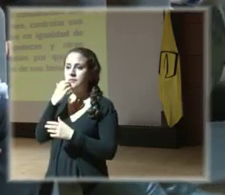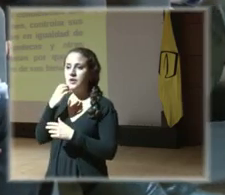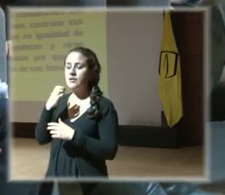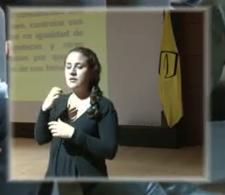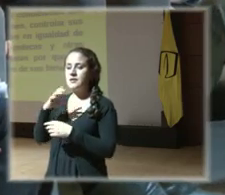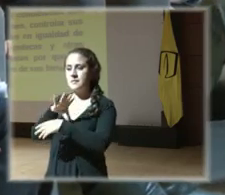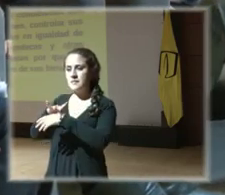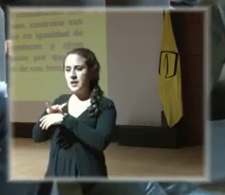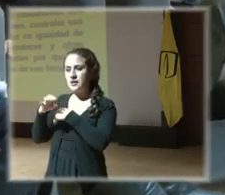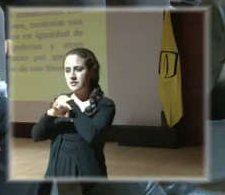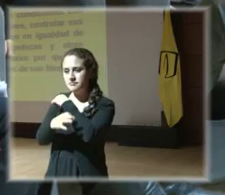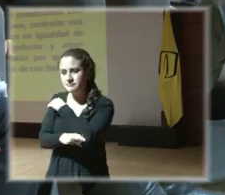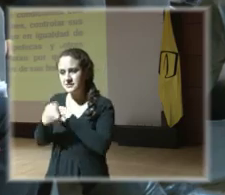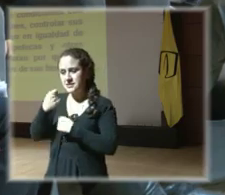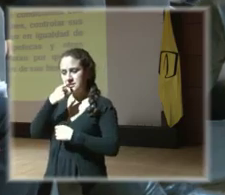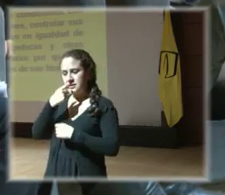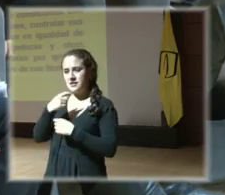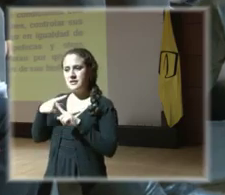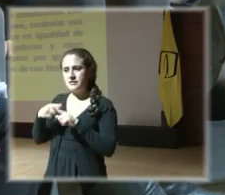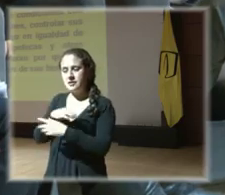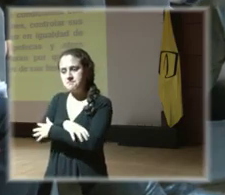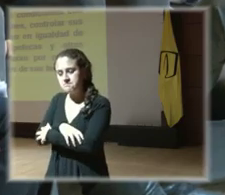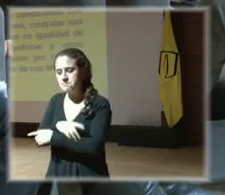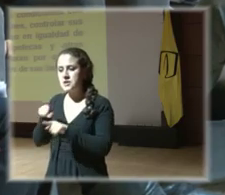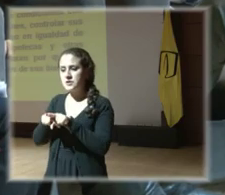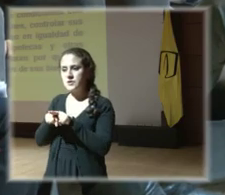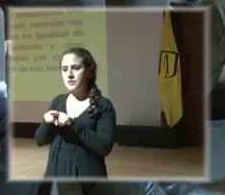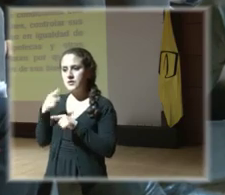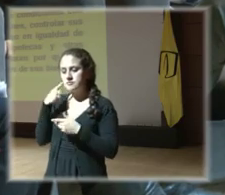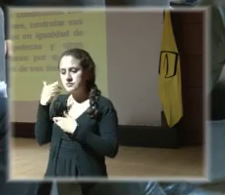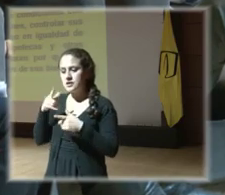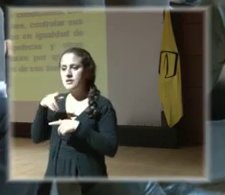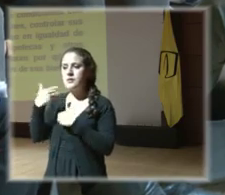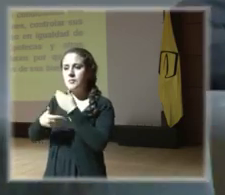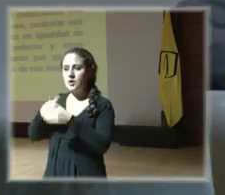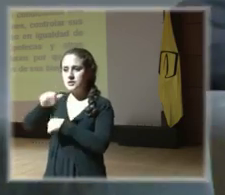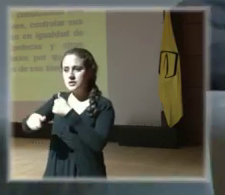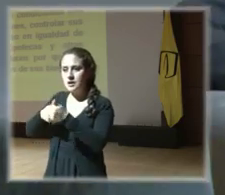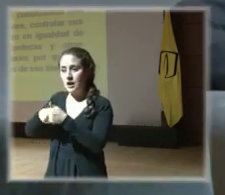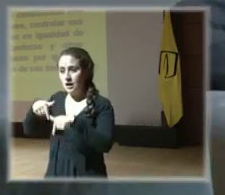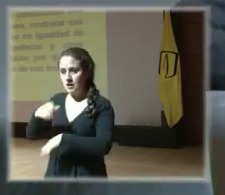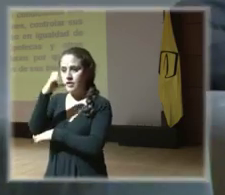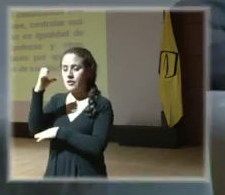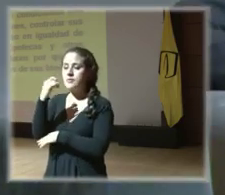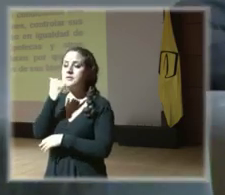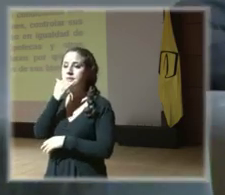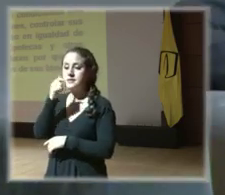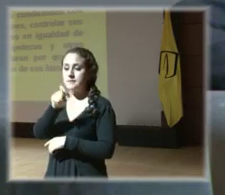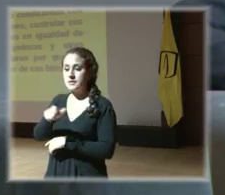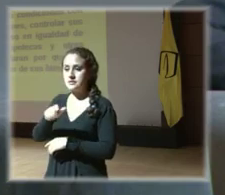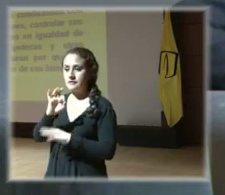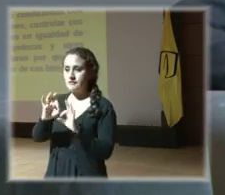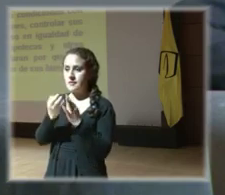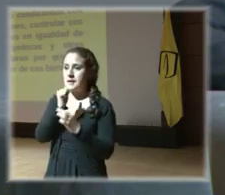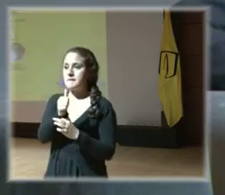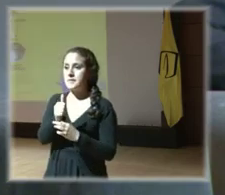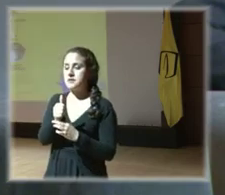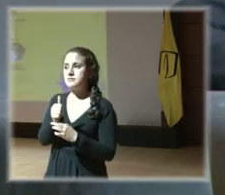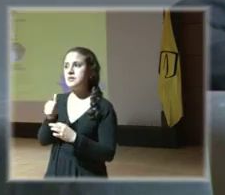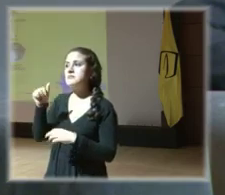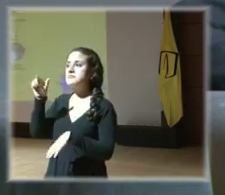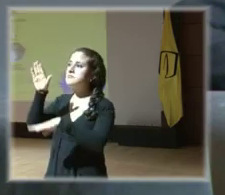forenses, que tal vez para aclarar un poco cómo ocurre el proceso de interdicción en Colombia, es que las familias generalmente son quienes solicitan que